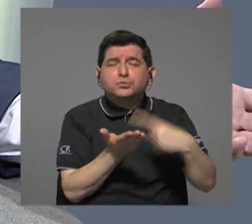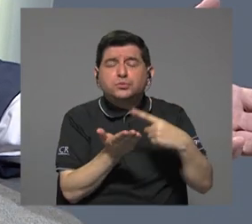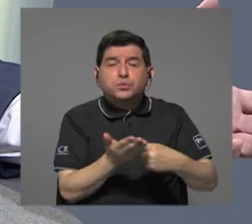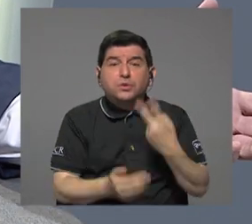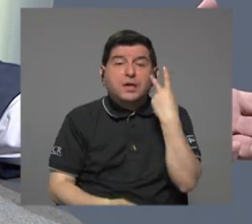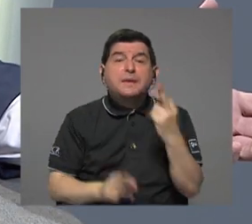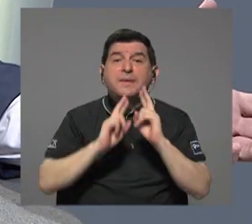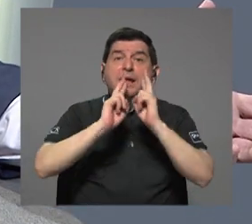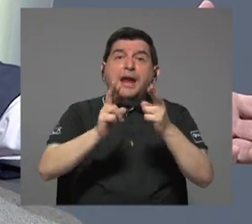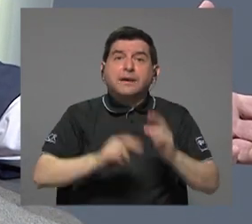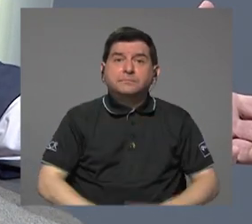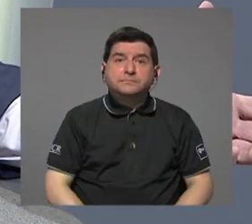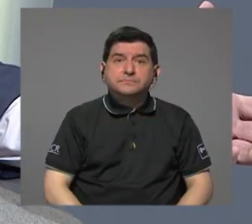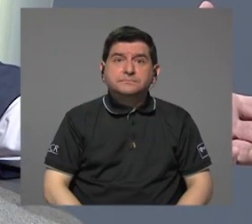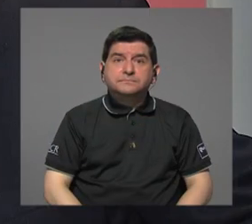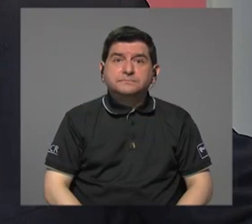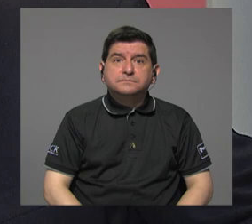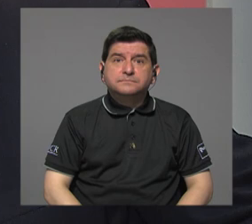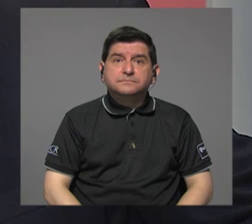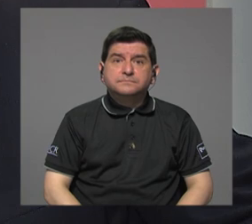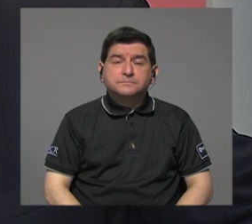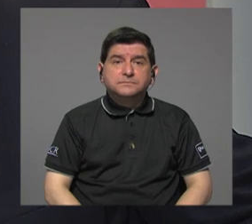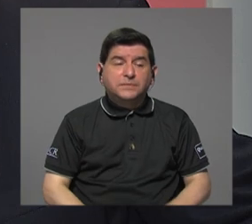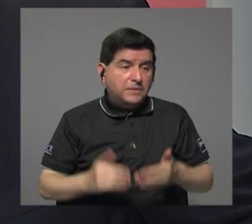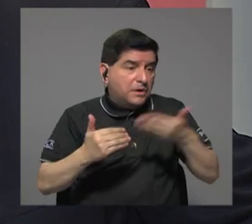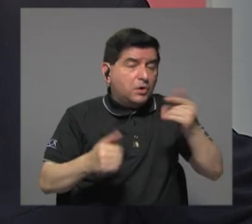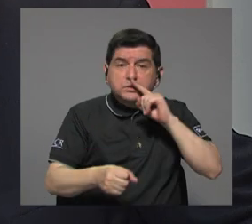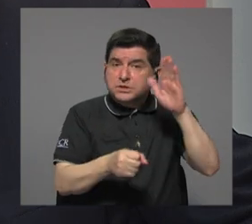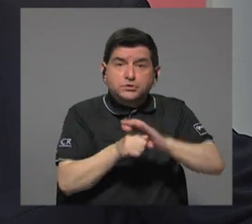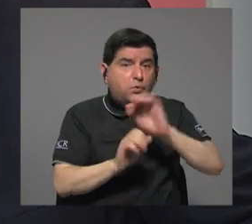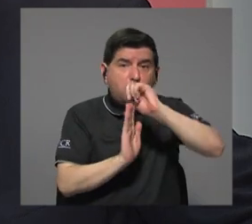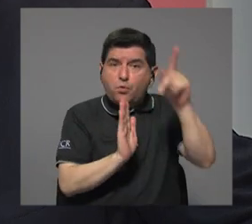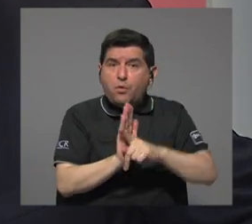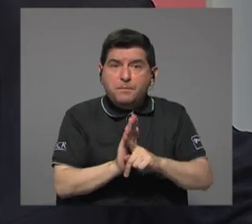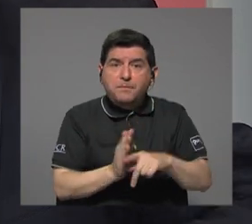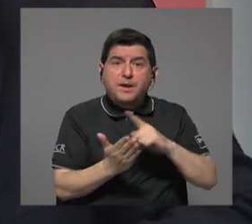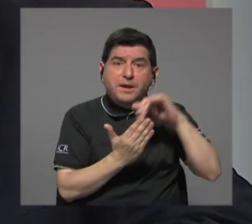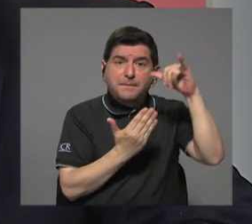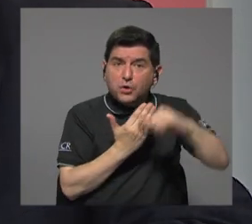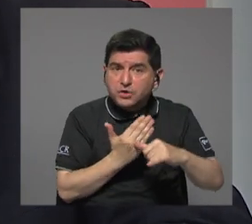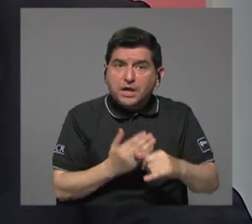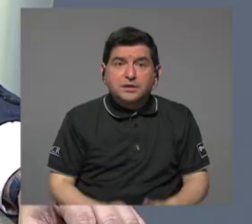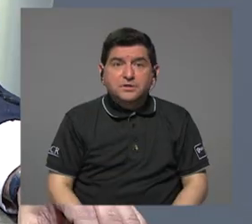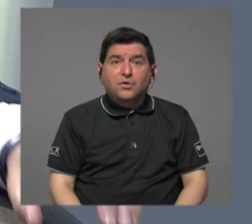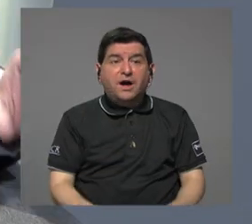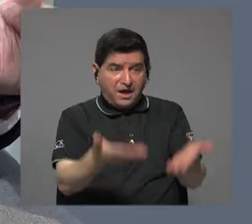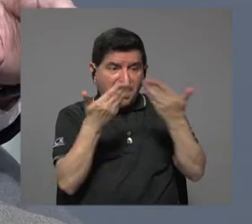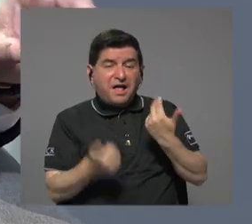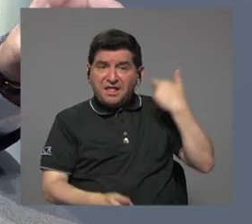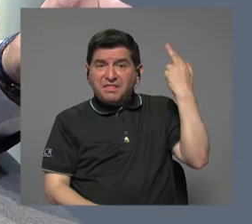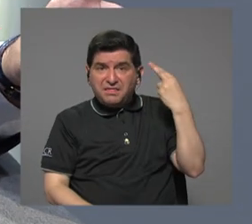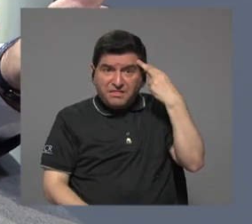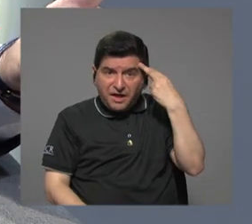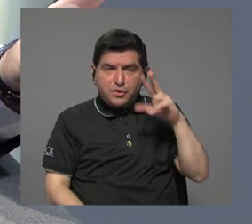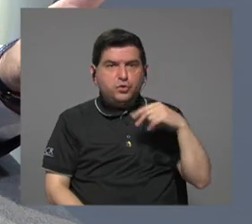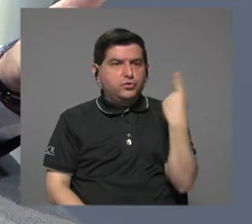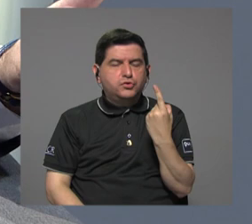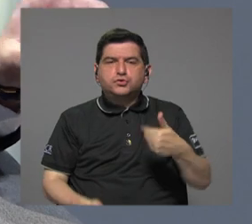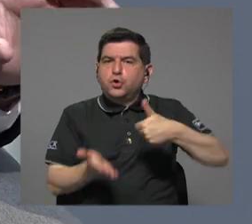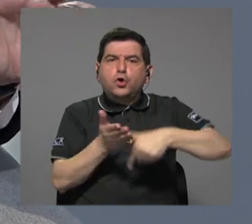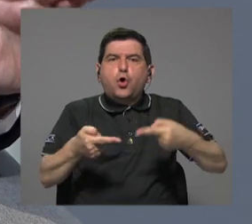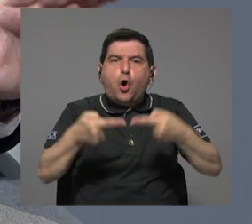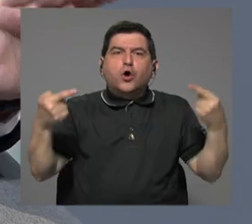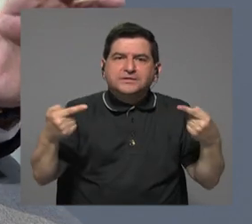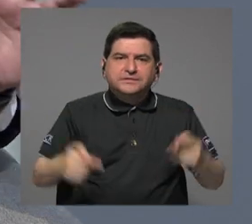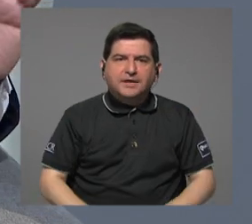resultado cuantas inconstitucionalidades tenía el proyecto nos dieron la razón ahora no solamente que votar en contra es